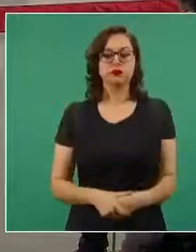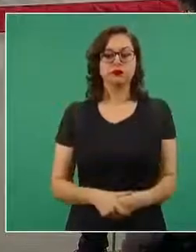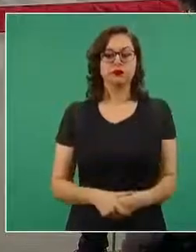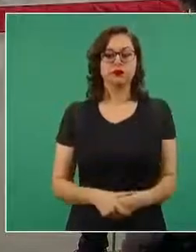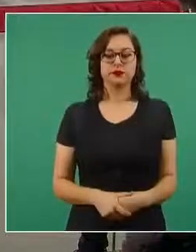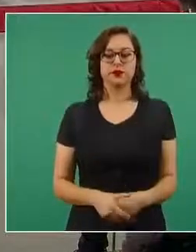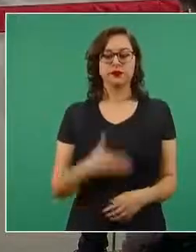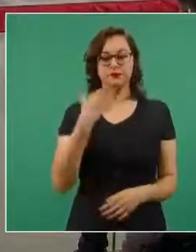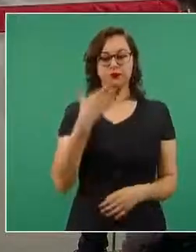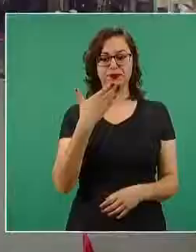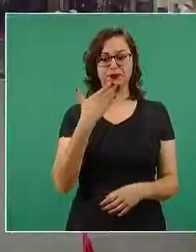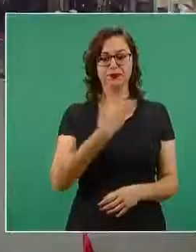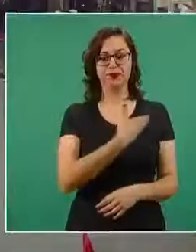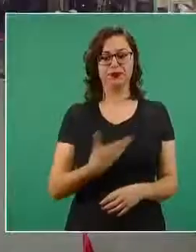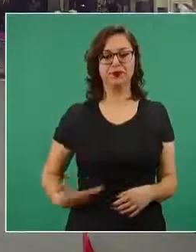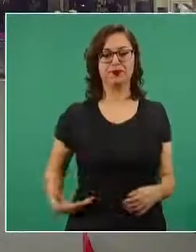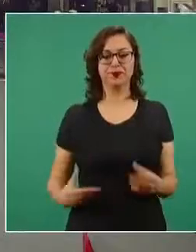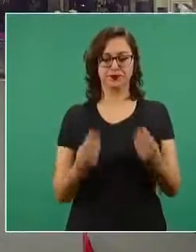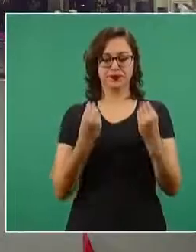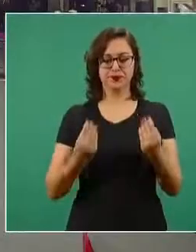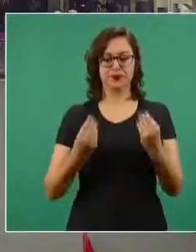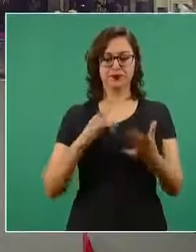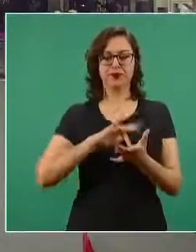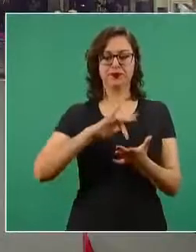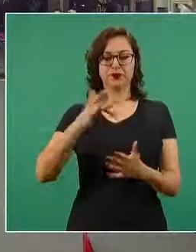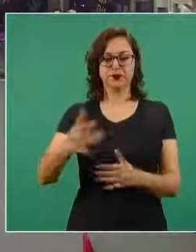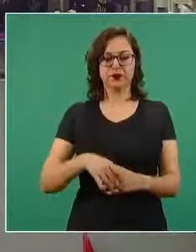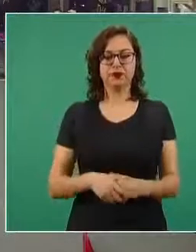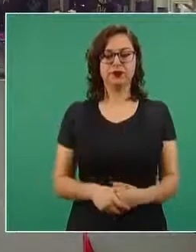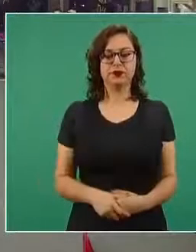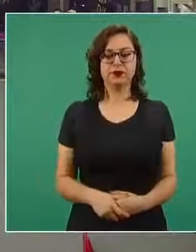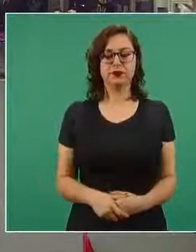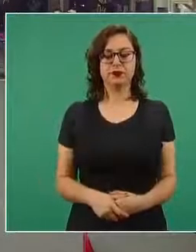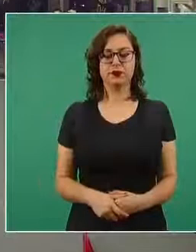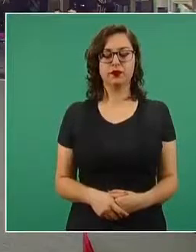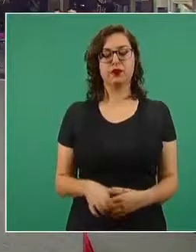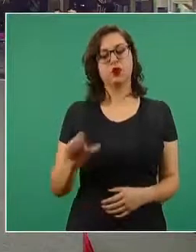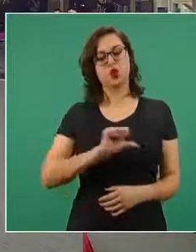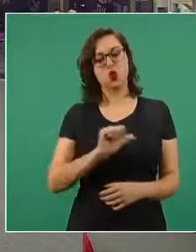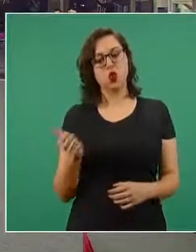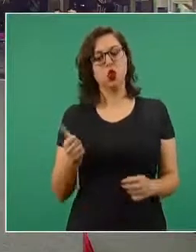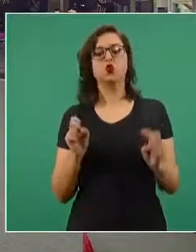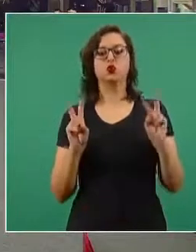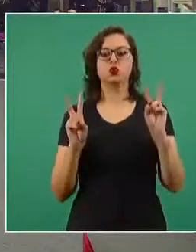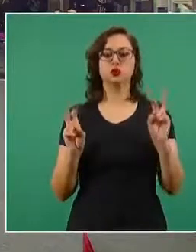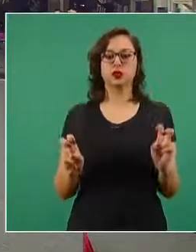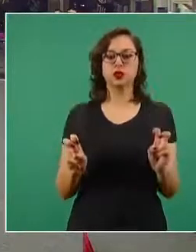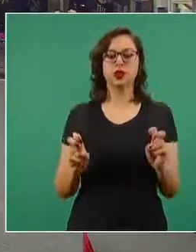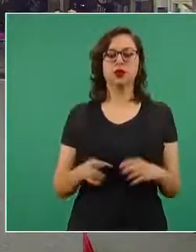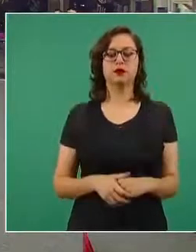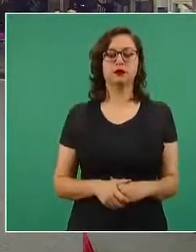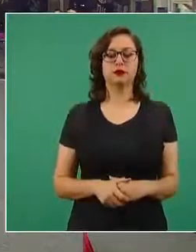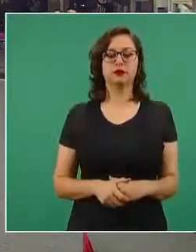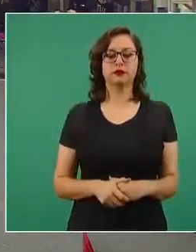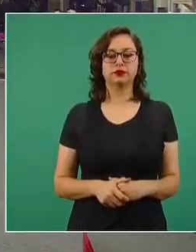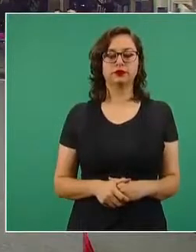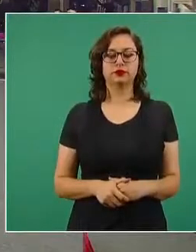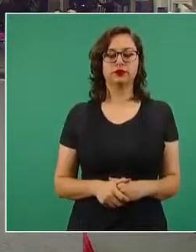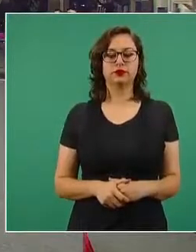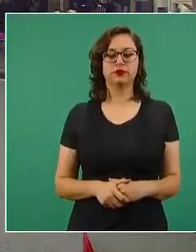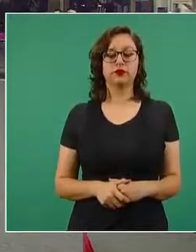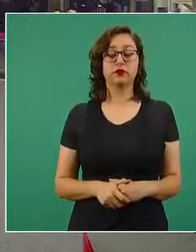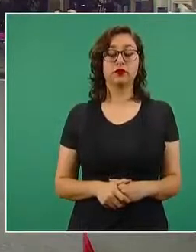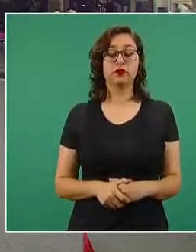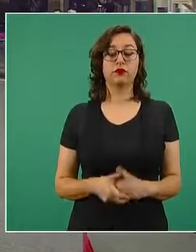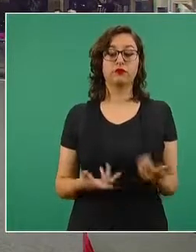Perfecto, presidente, muchas gracias. Y ahora, en otro contexto, un poco más en el tenor de ideas de la libertad